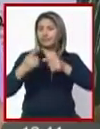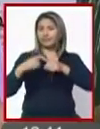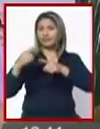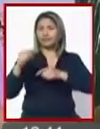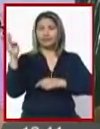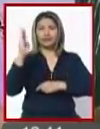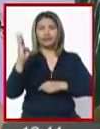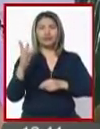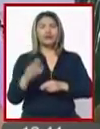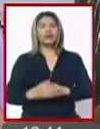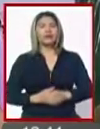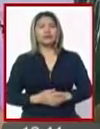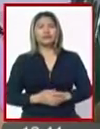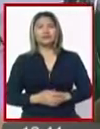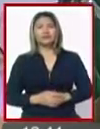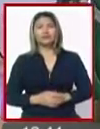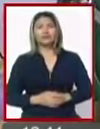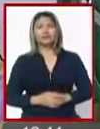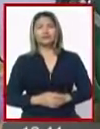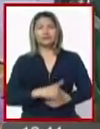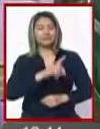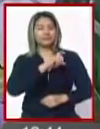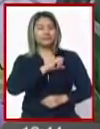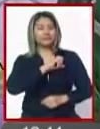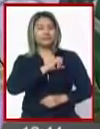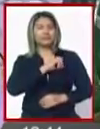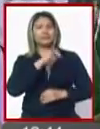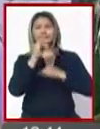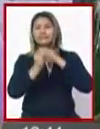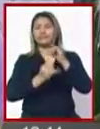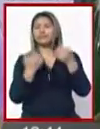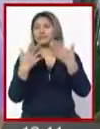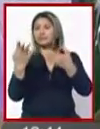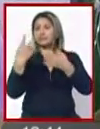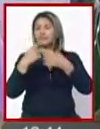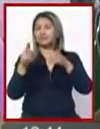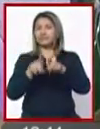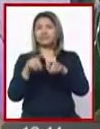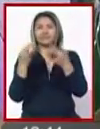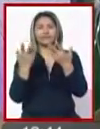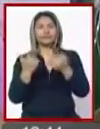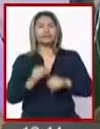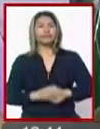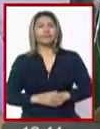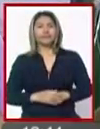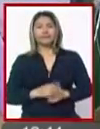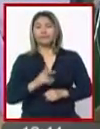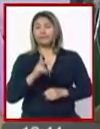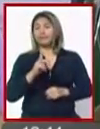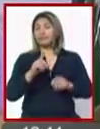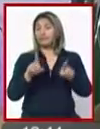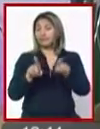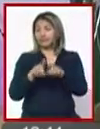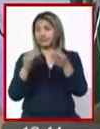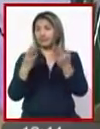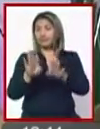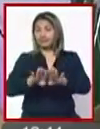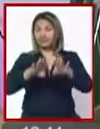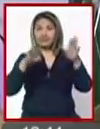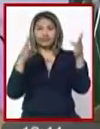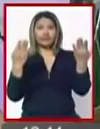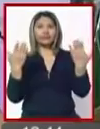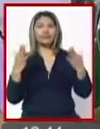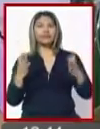embajada en Brasil y la Interpol también, que está participando. Entonces esperamos que en esta vía diplomática bilateral que se ha abierto